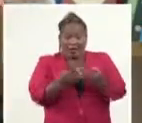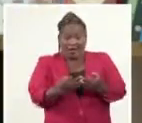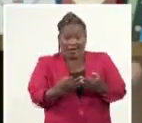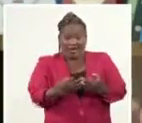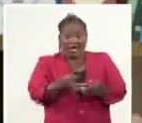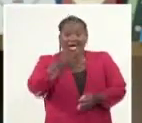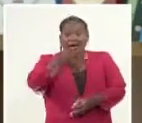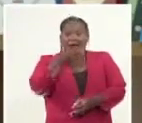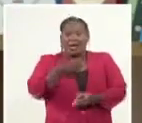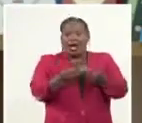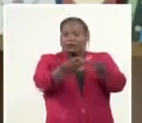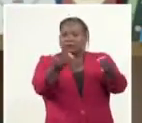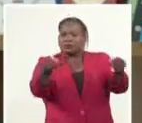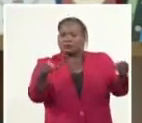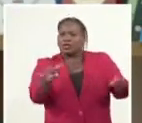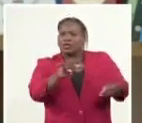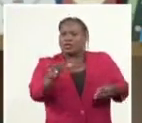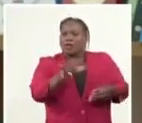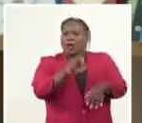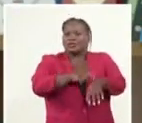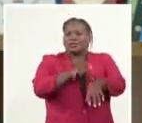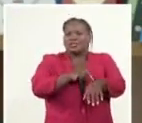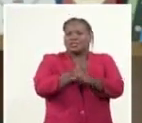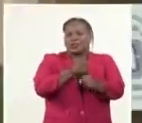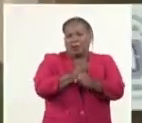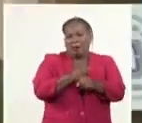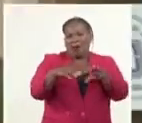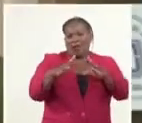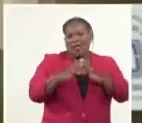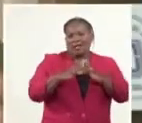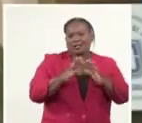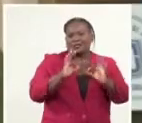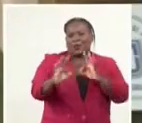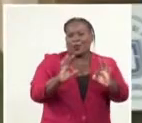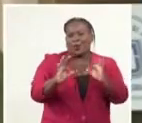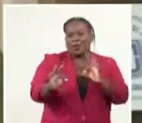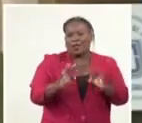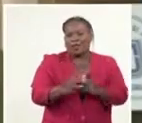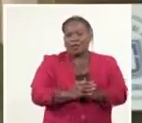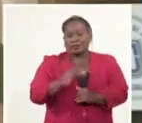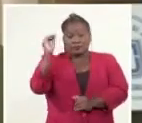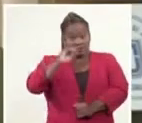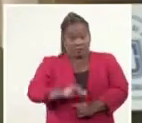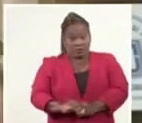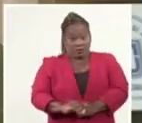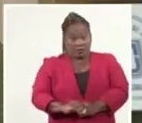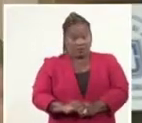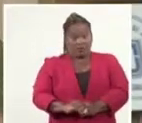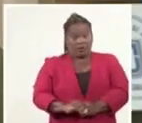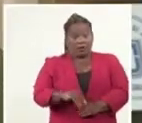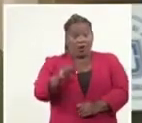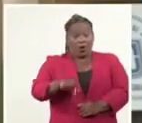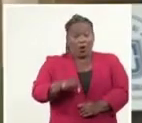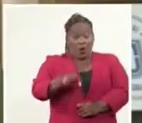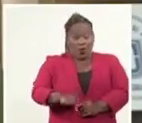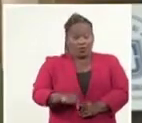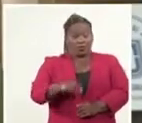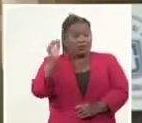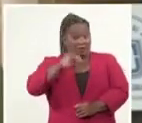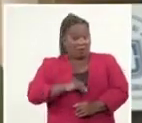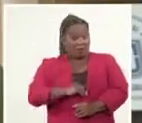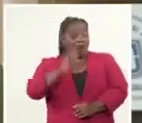una distribución equitativa del tiempo de trabajo doméstico y de cuidado. Sabemos perfectamente que todavía hoy son las mujeres las